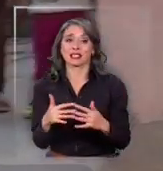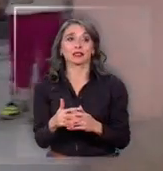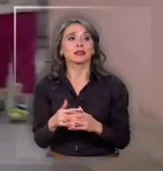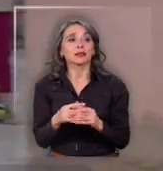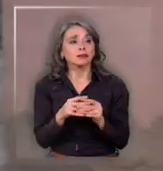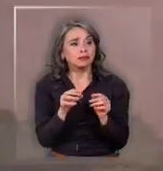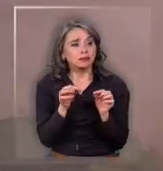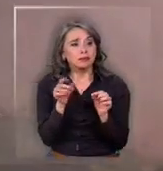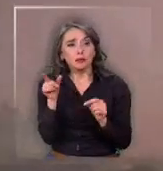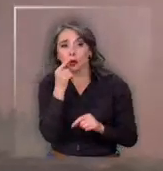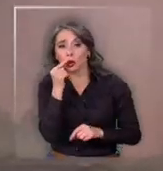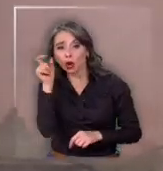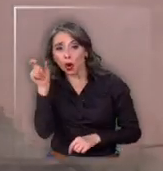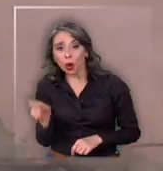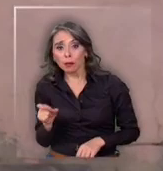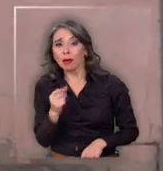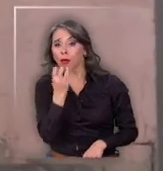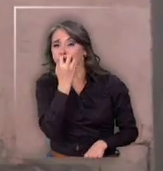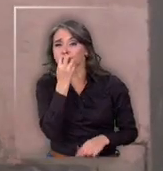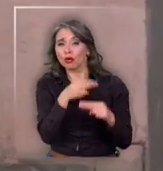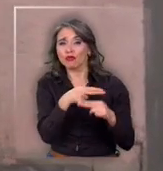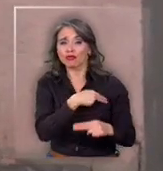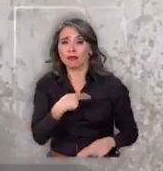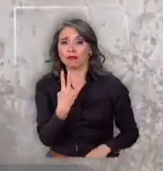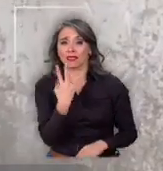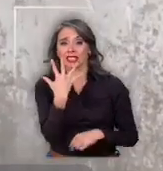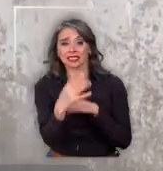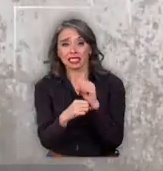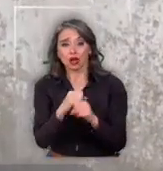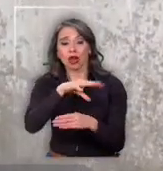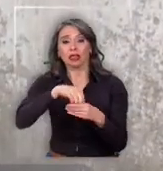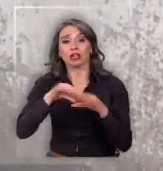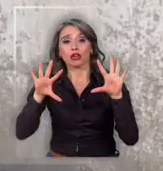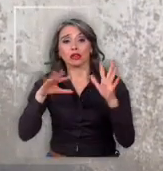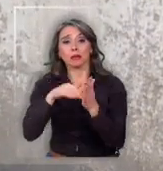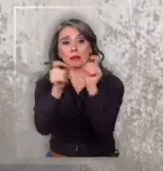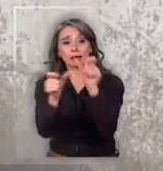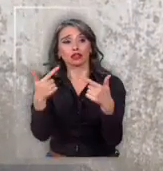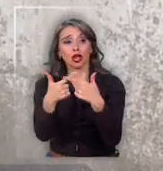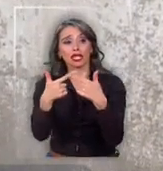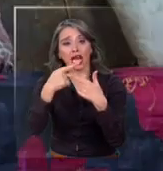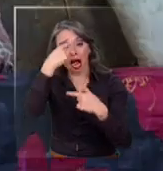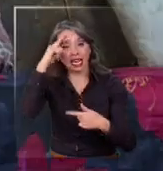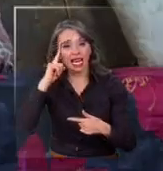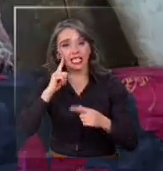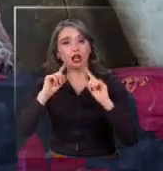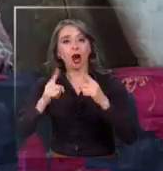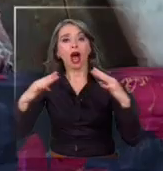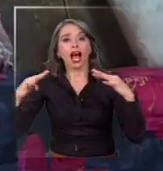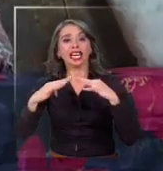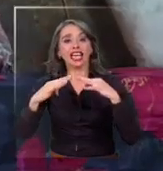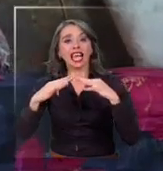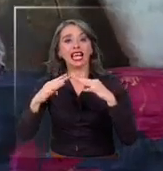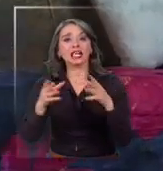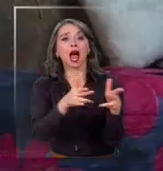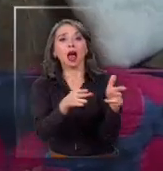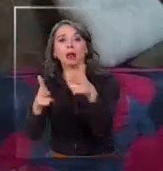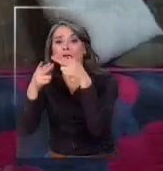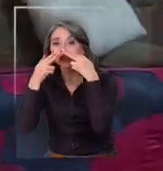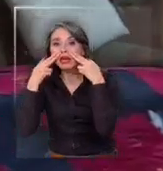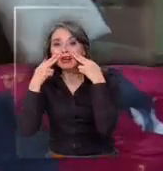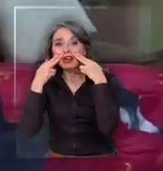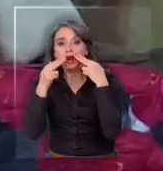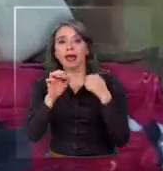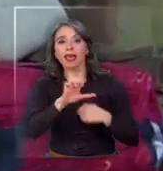Karar Hassan tiene 25 años y es uno de los más de 10.000 iraquíes heridos en medio de la guerra contra el grupo terrorista